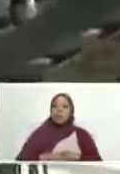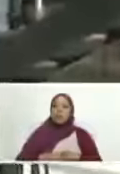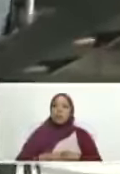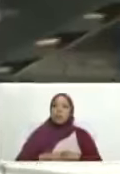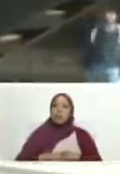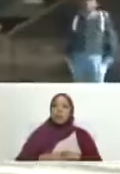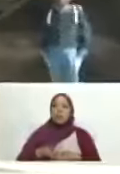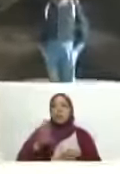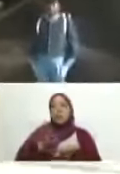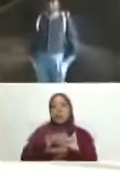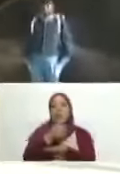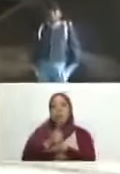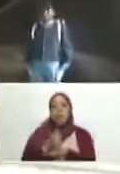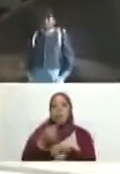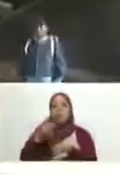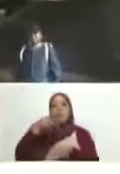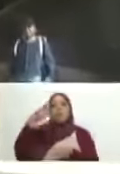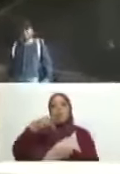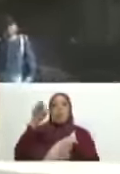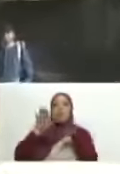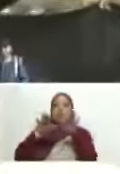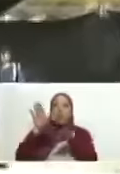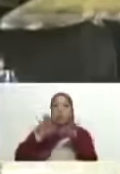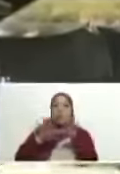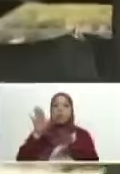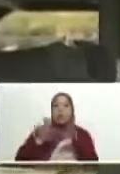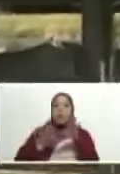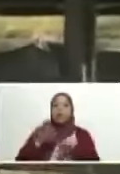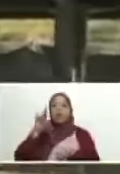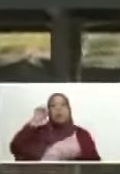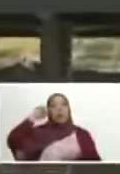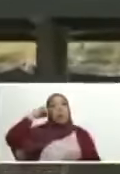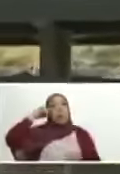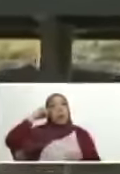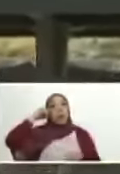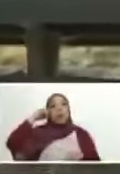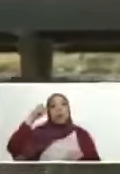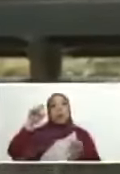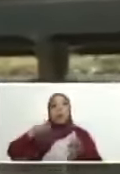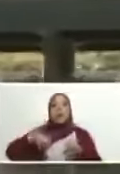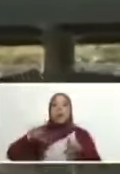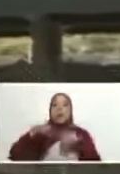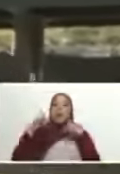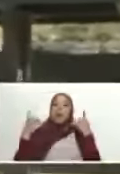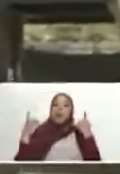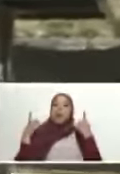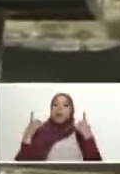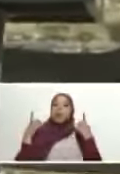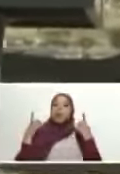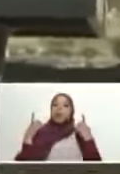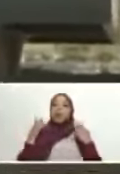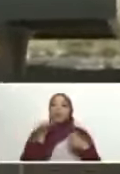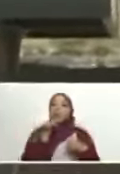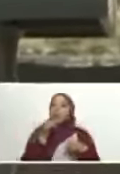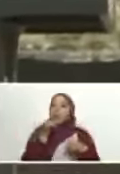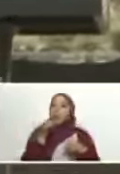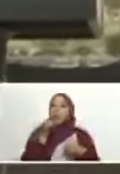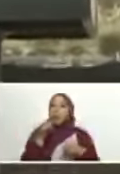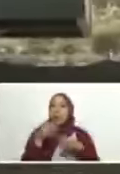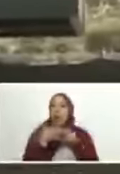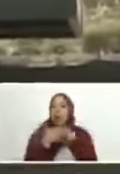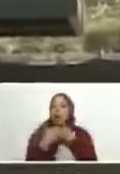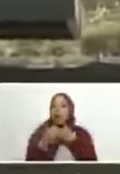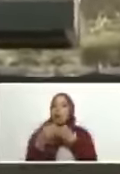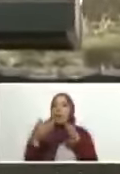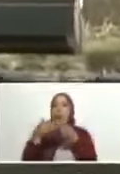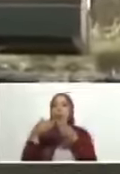como la principal potencia turística del país. Correcto, el estado de La Guaira. Una réplica de la cubierta del